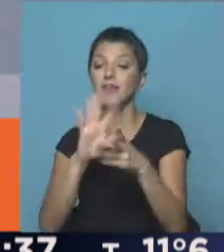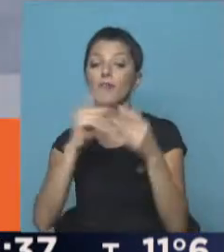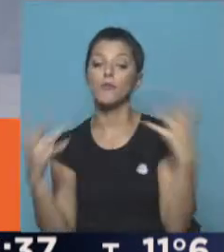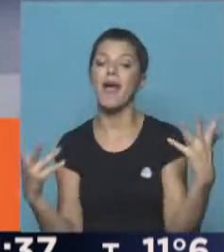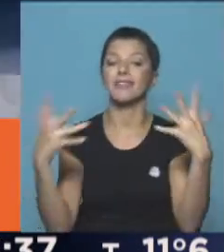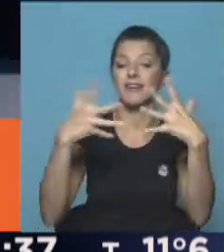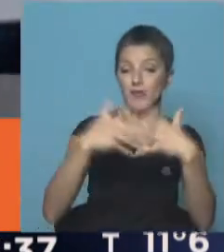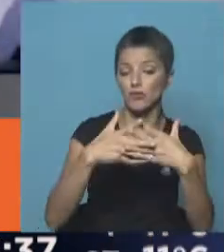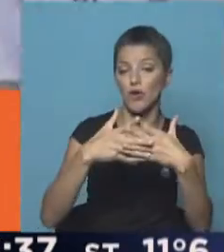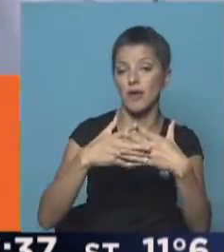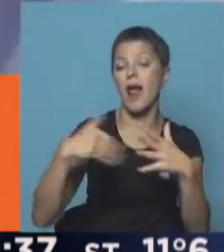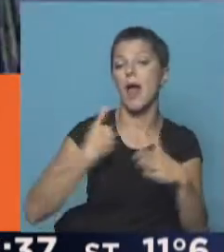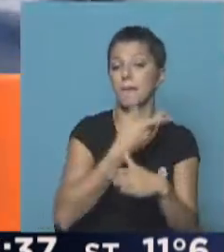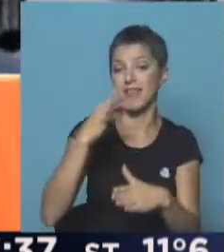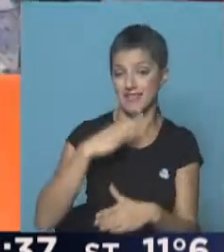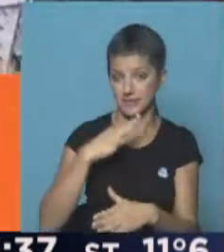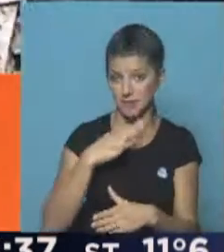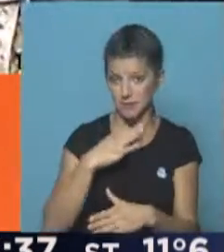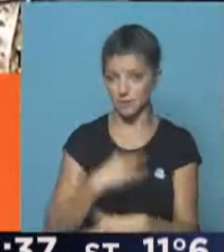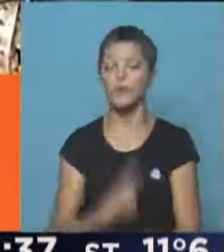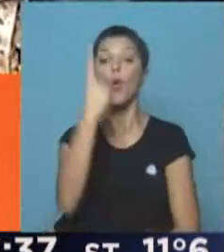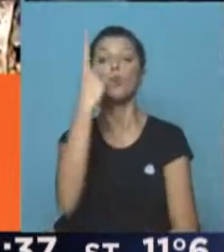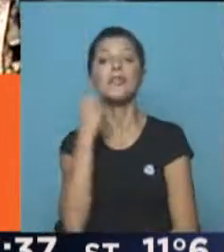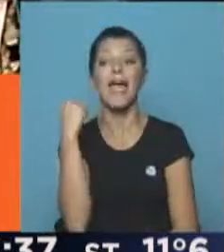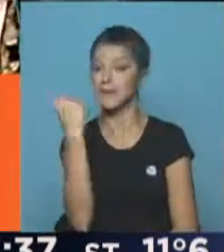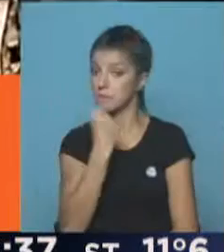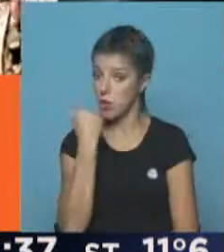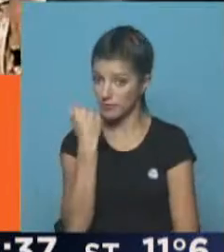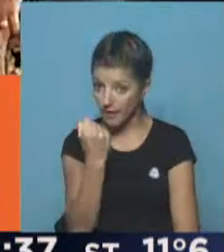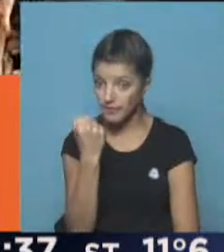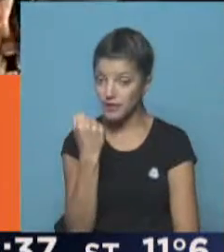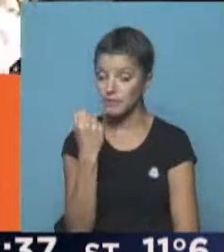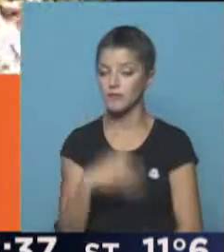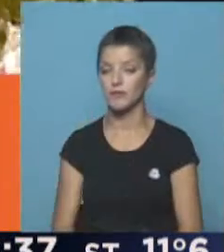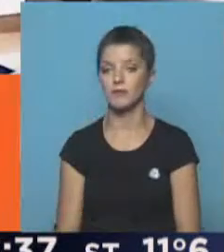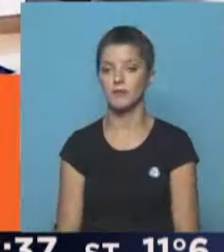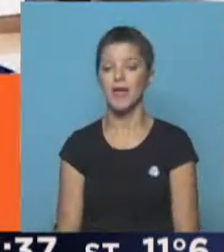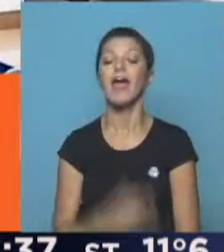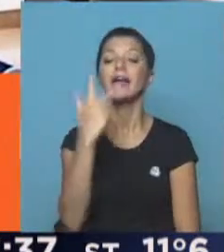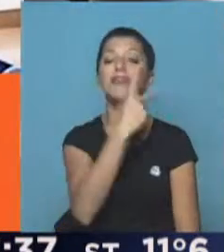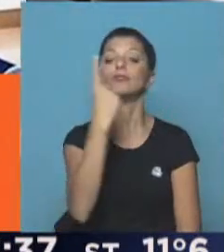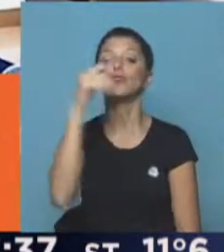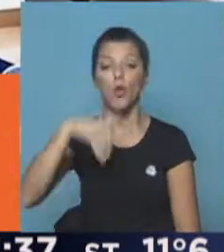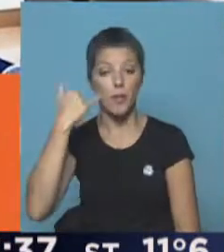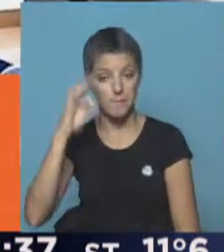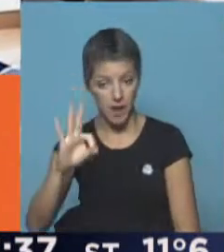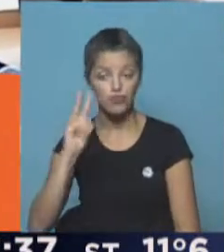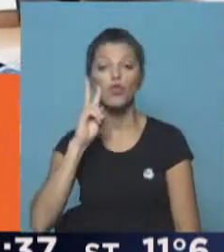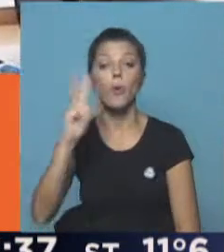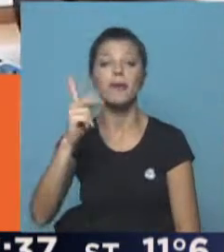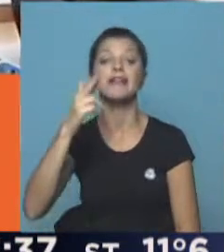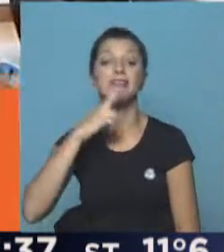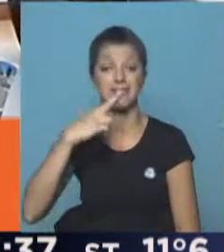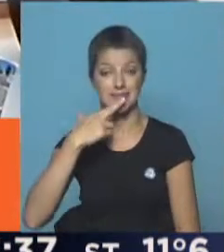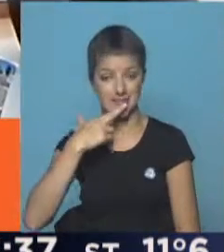vida civil. Una de las fechas clave en ese ascendente camino es el 31 de mayo de 2017, día